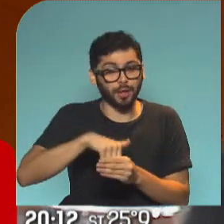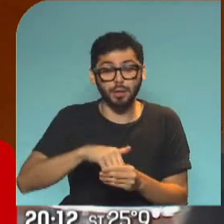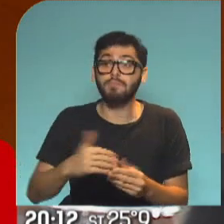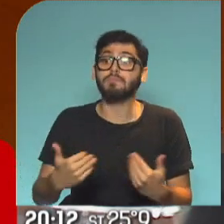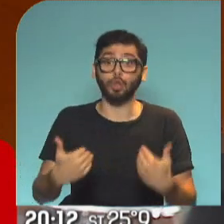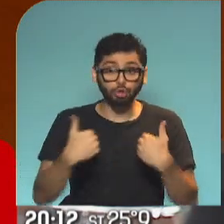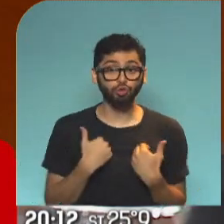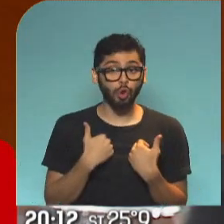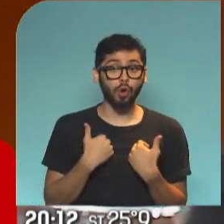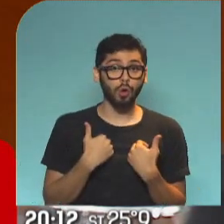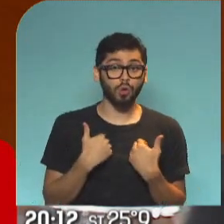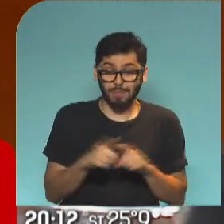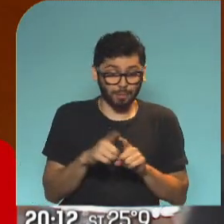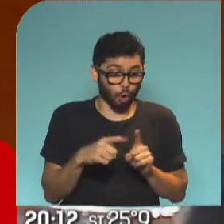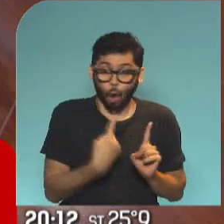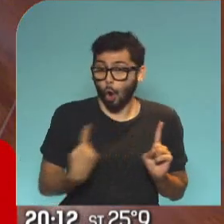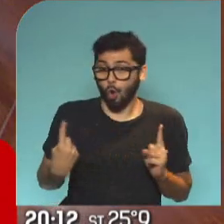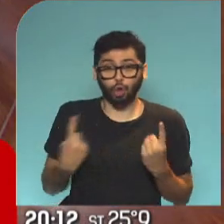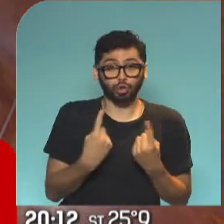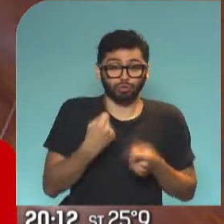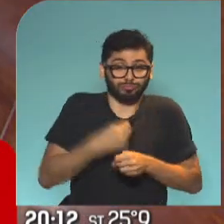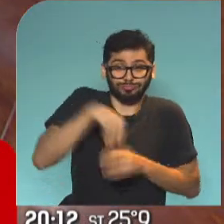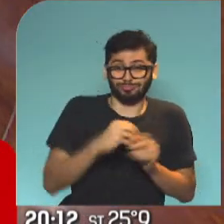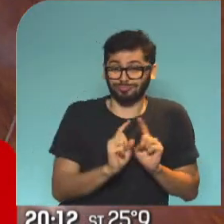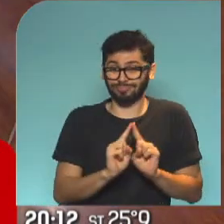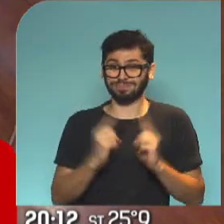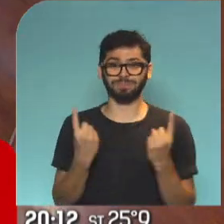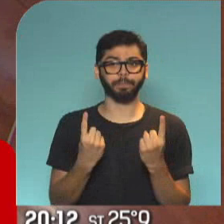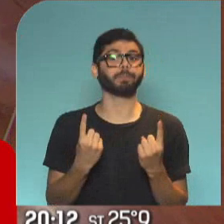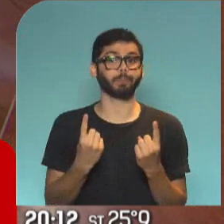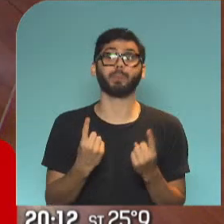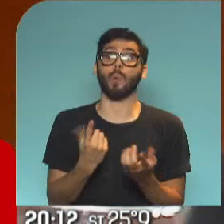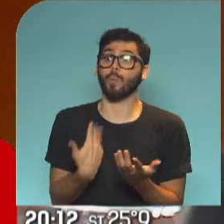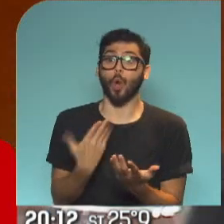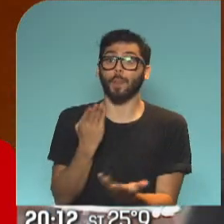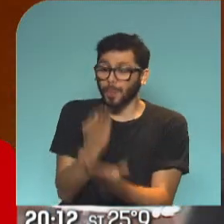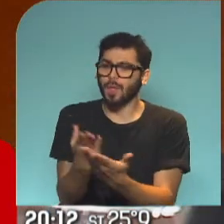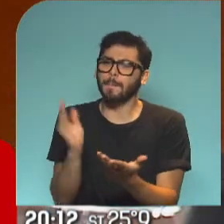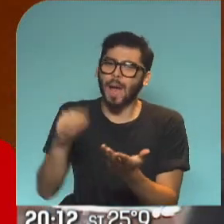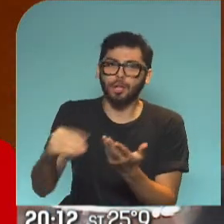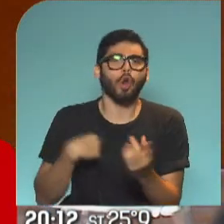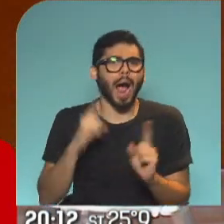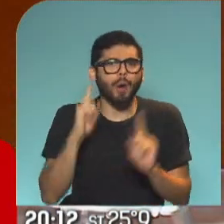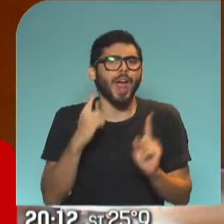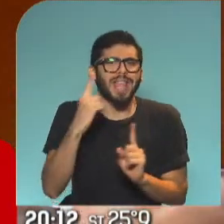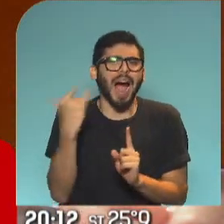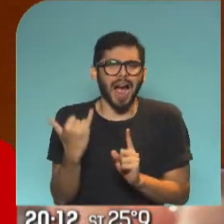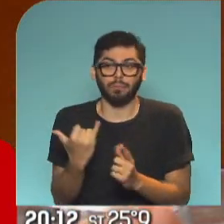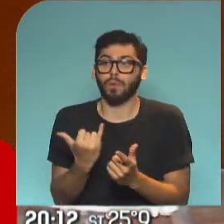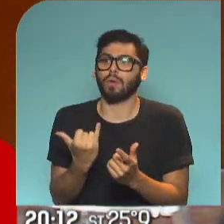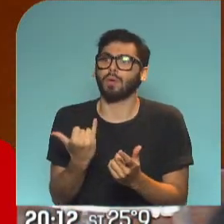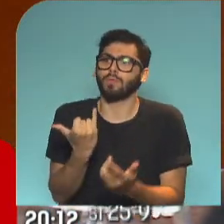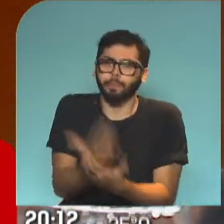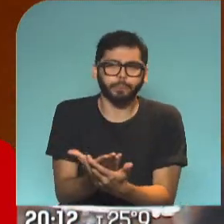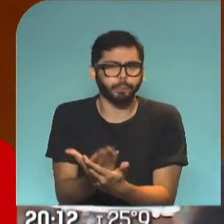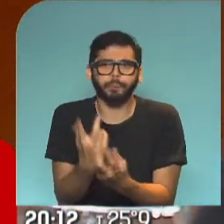personalmente como el resto de los consejeros tenemos la posibilidad de pedir medidas de analizar tengo algunas ideas para presentar porque la